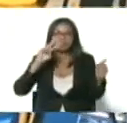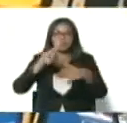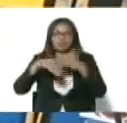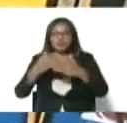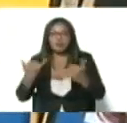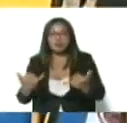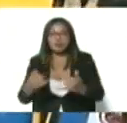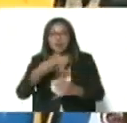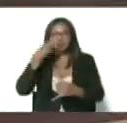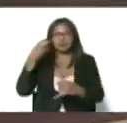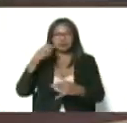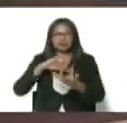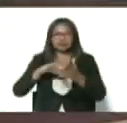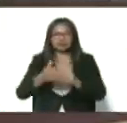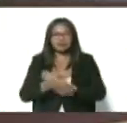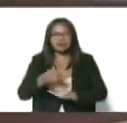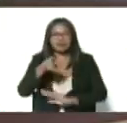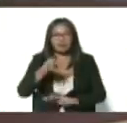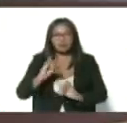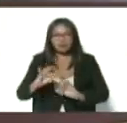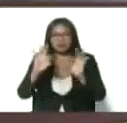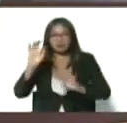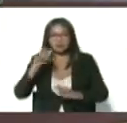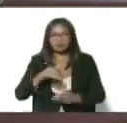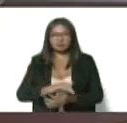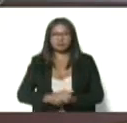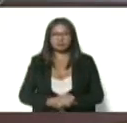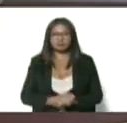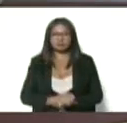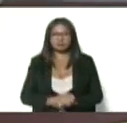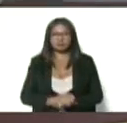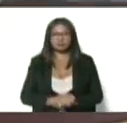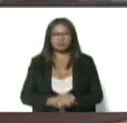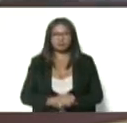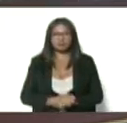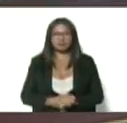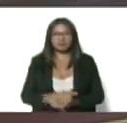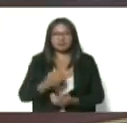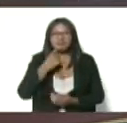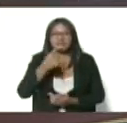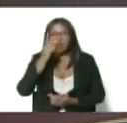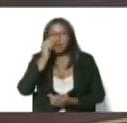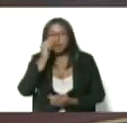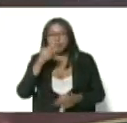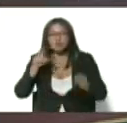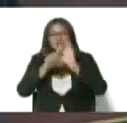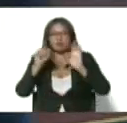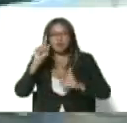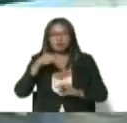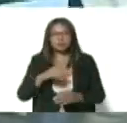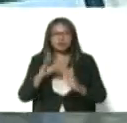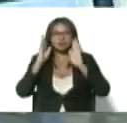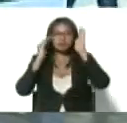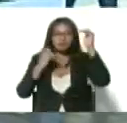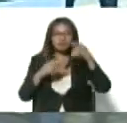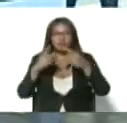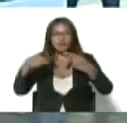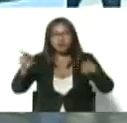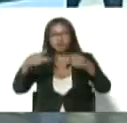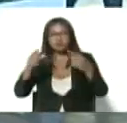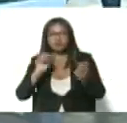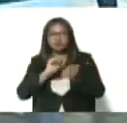la droga es con ello con como lo decía nuestro superintendente con la atención con la música con el